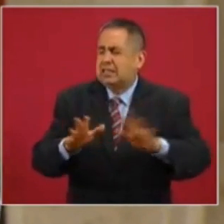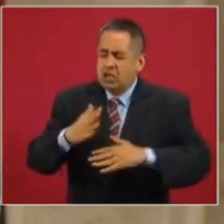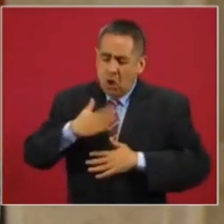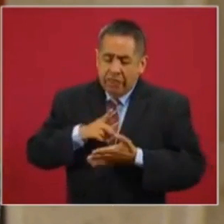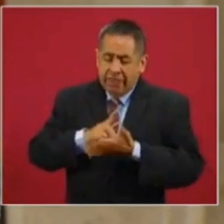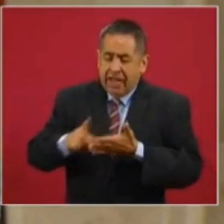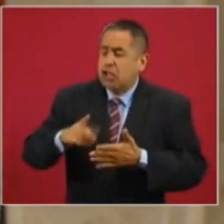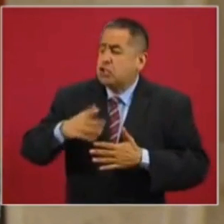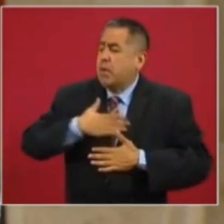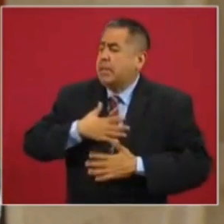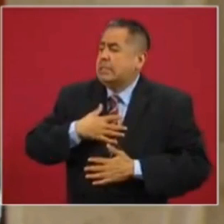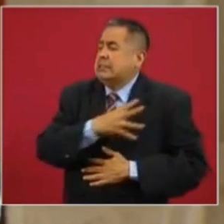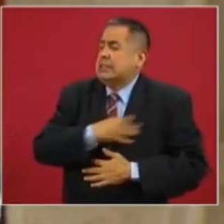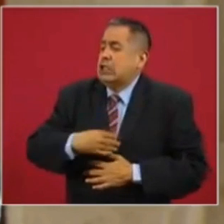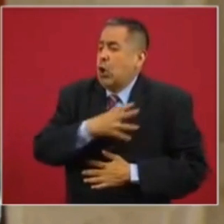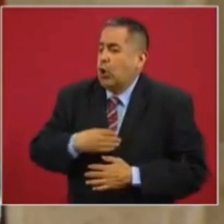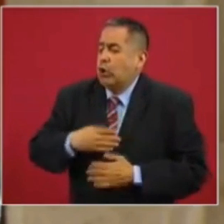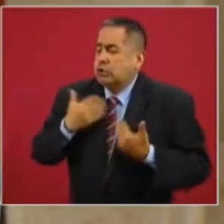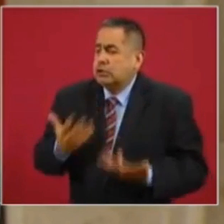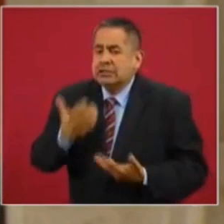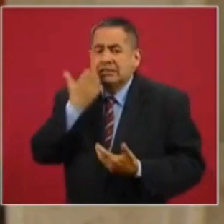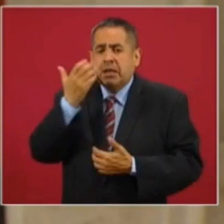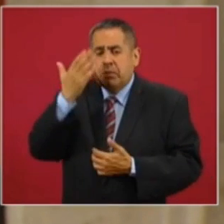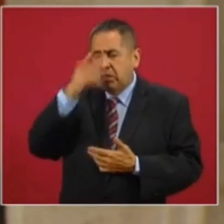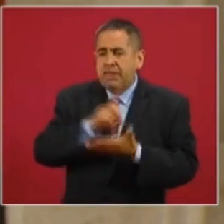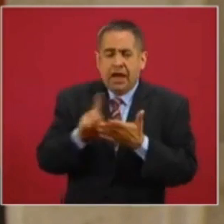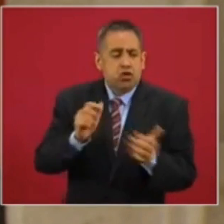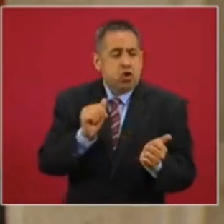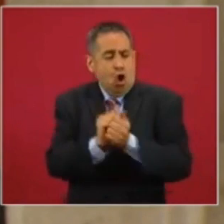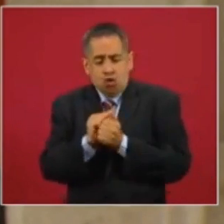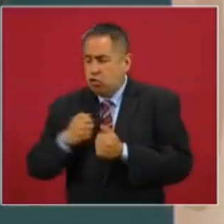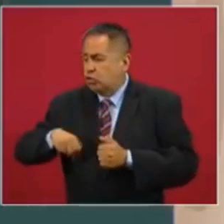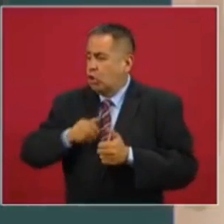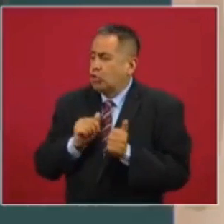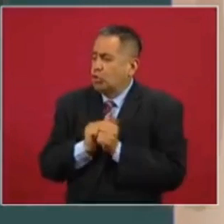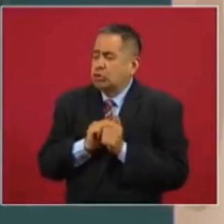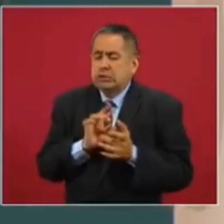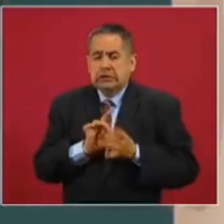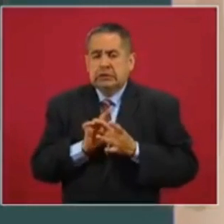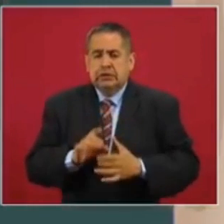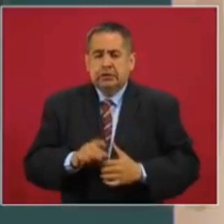derecho son nuestros hijos y tenemos el derecho de tenerlos con nosotros